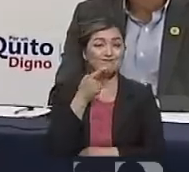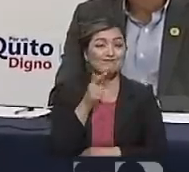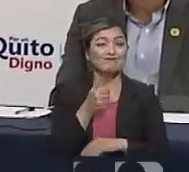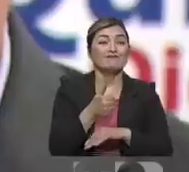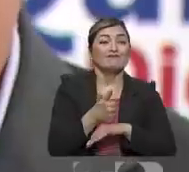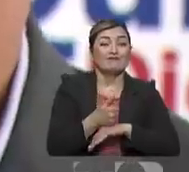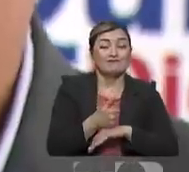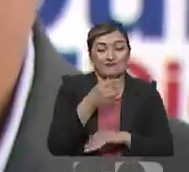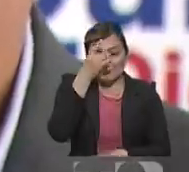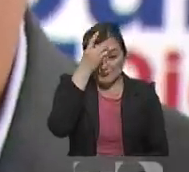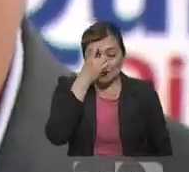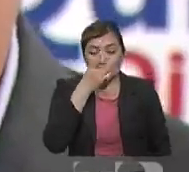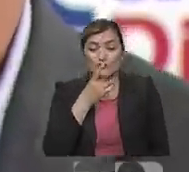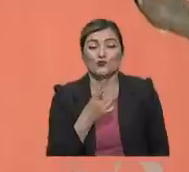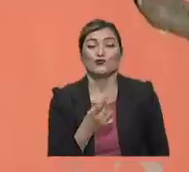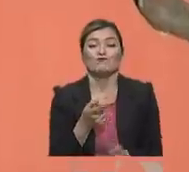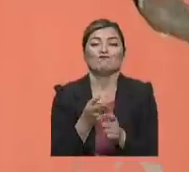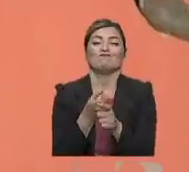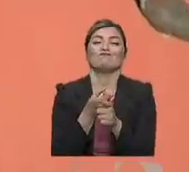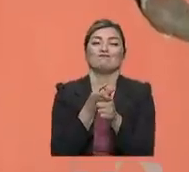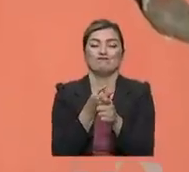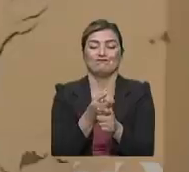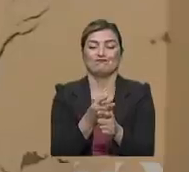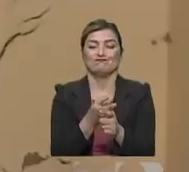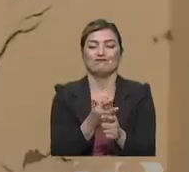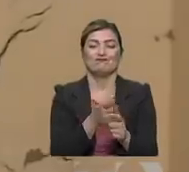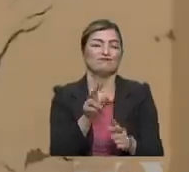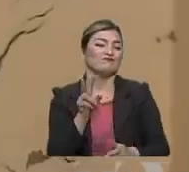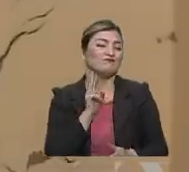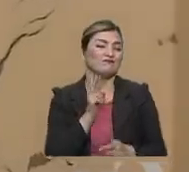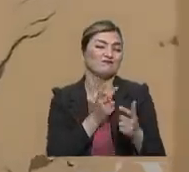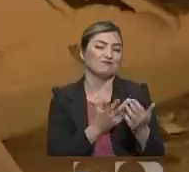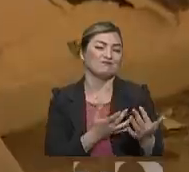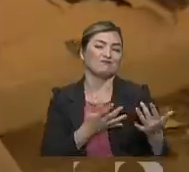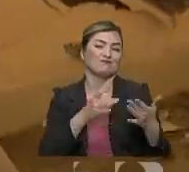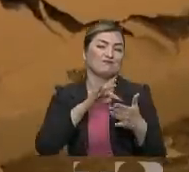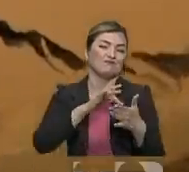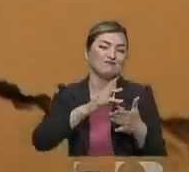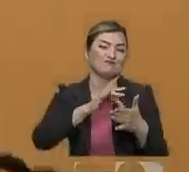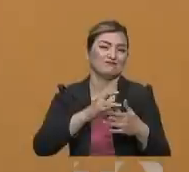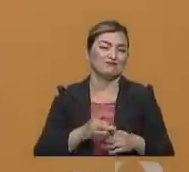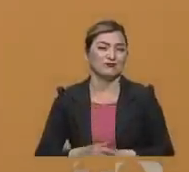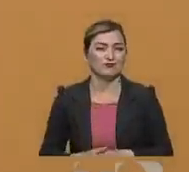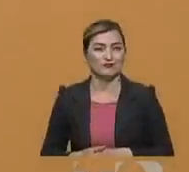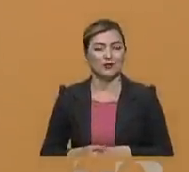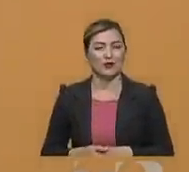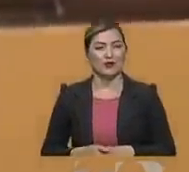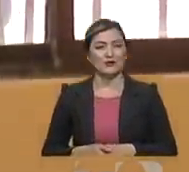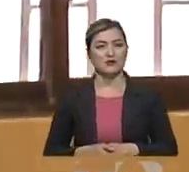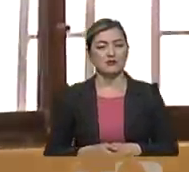deben adoptar una decisión de forma urgente para evitar que los afectados sigan esperando en medio del riesgo.